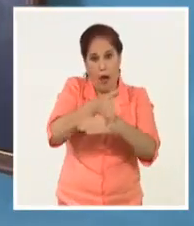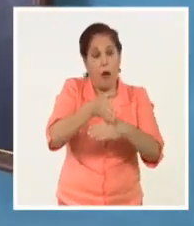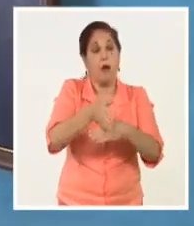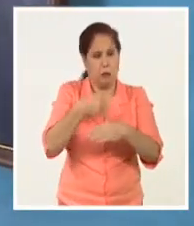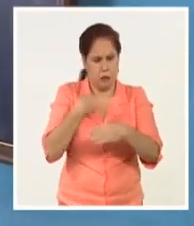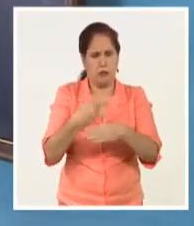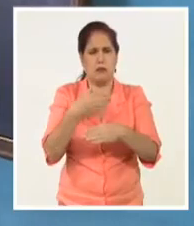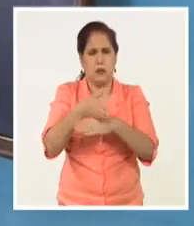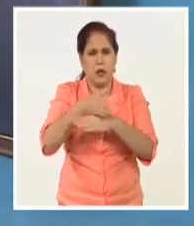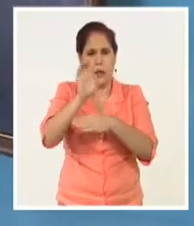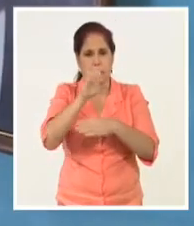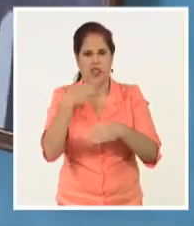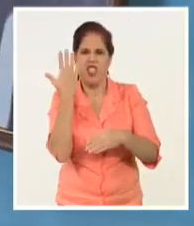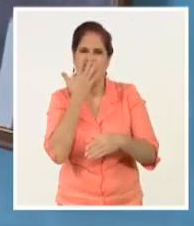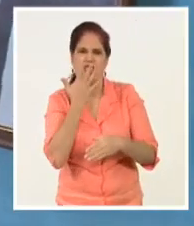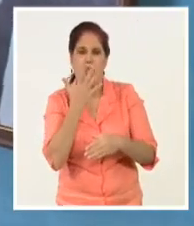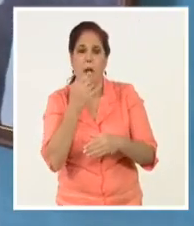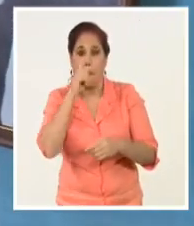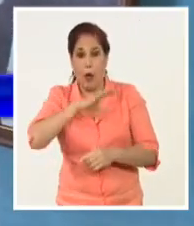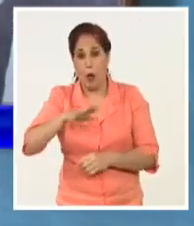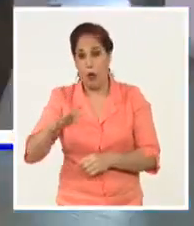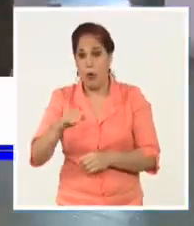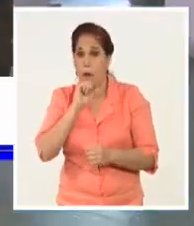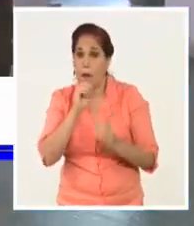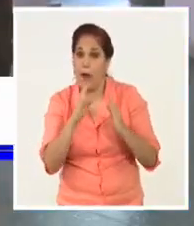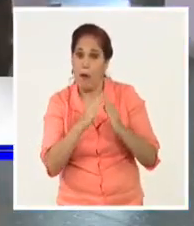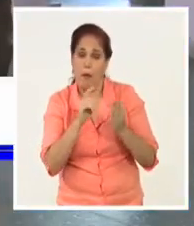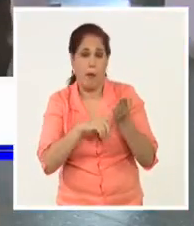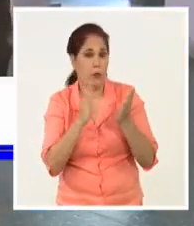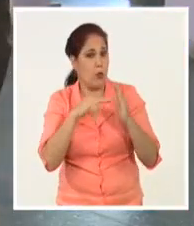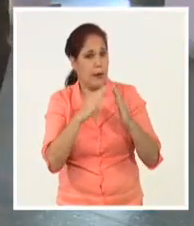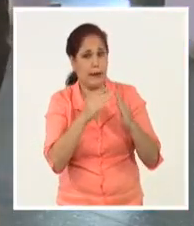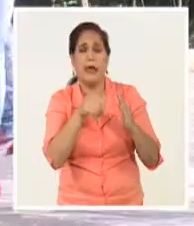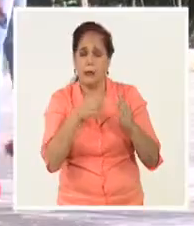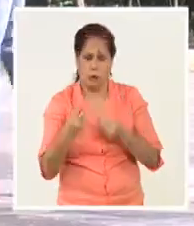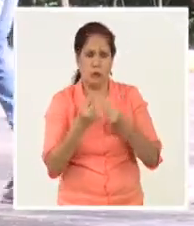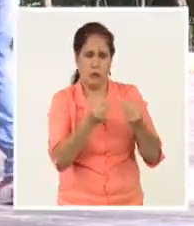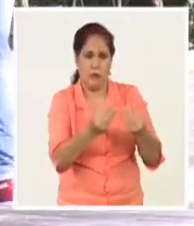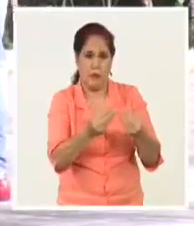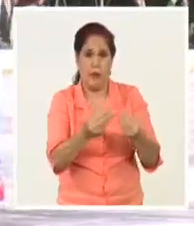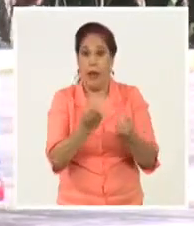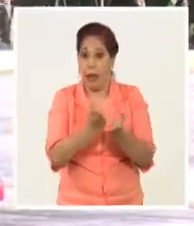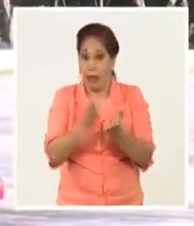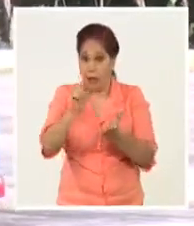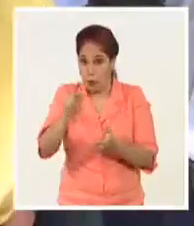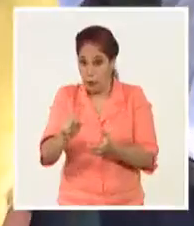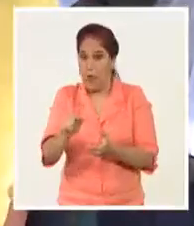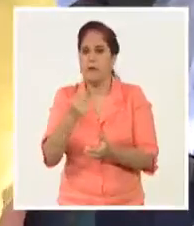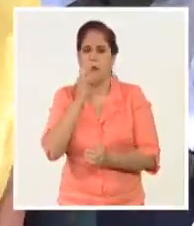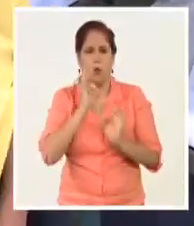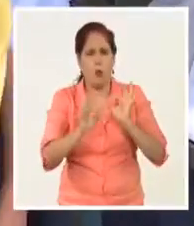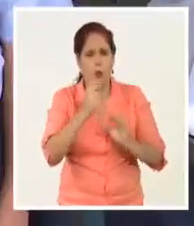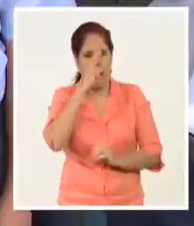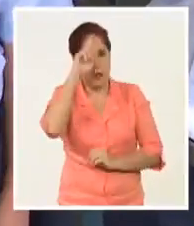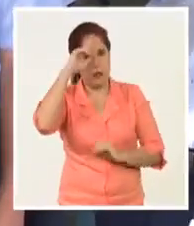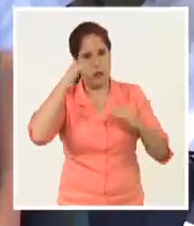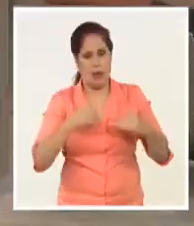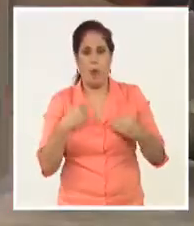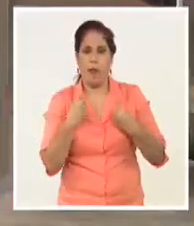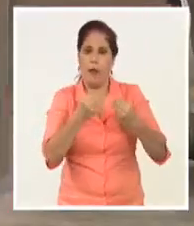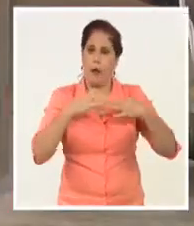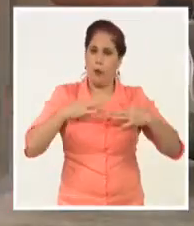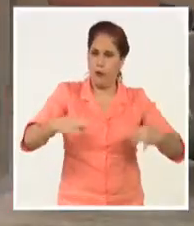carpintería. ¿Y para quién es ese banco? Para los niños sin amparo filial. La escuela vela por la salud de cada estudiante, los provee de